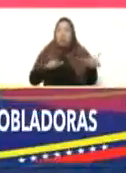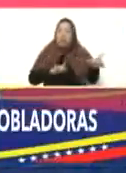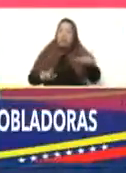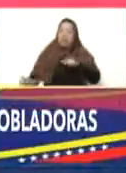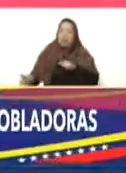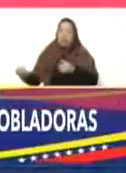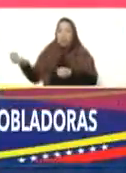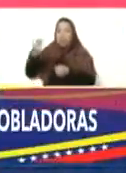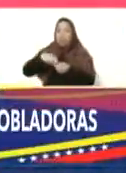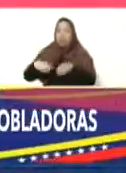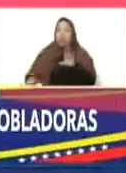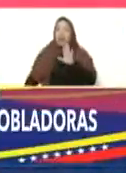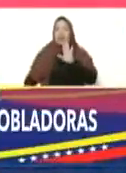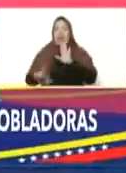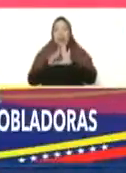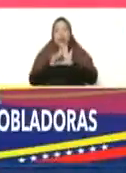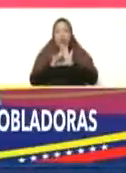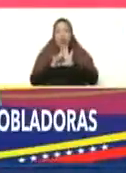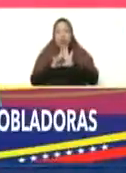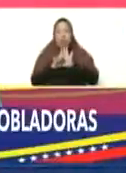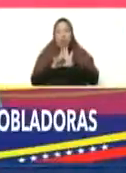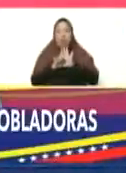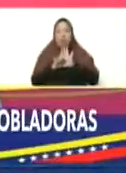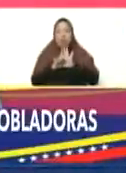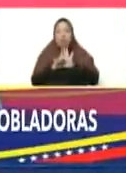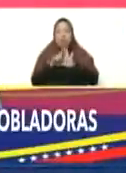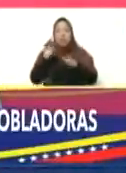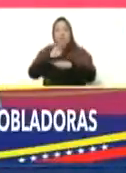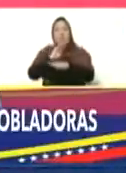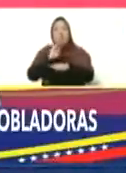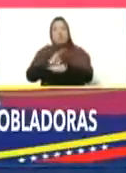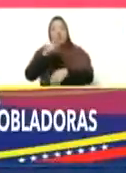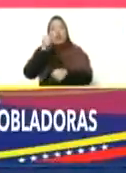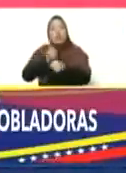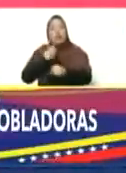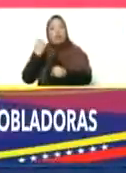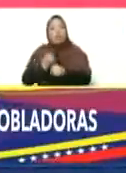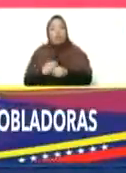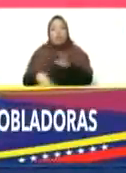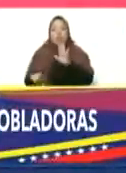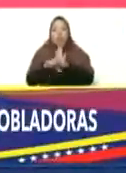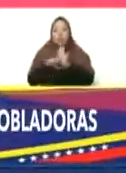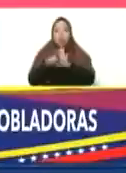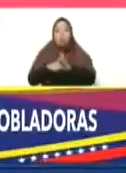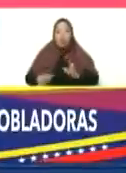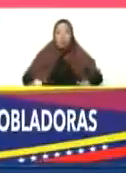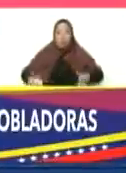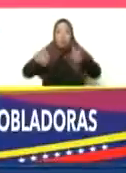parte de la ley y protección a las trabajadoras residenciales